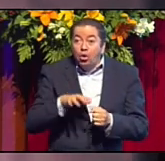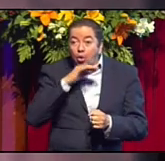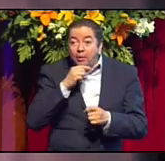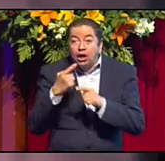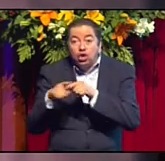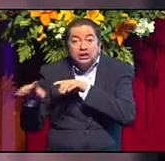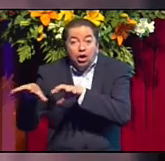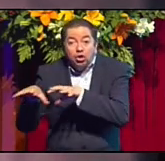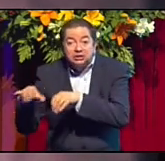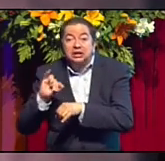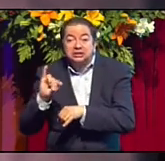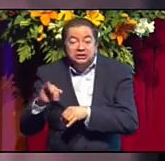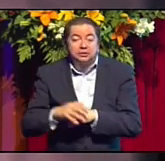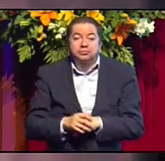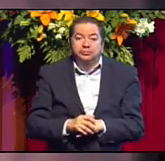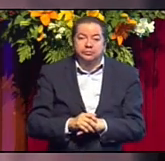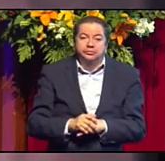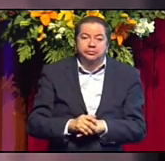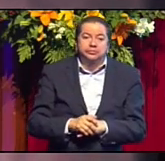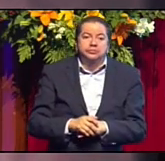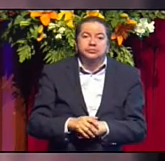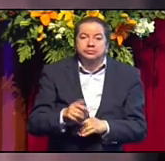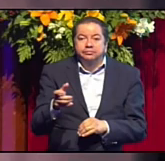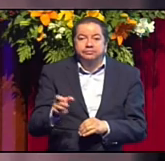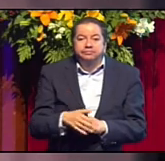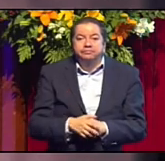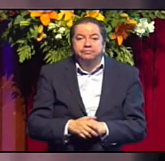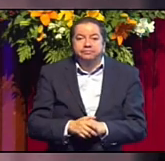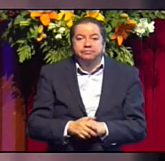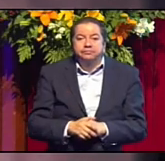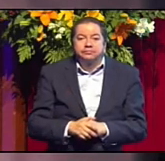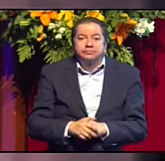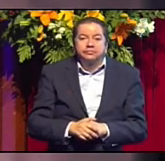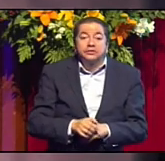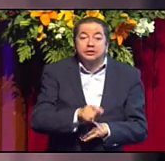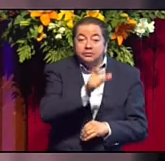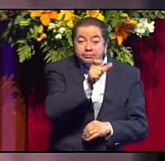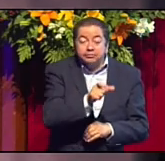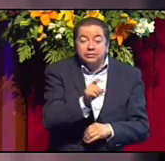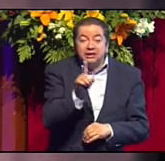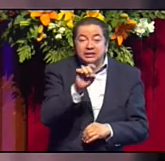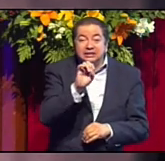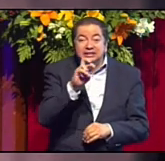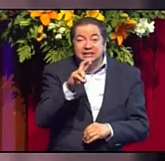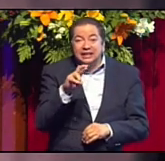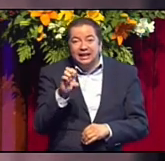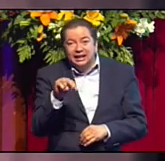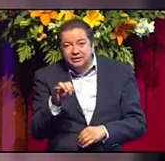sí. ¿Y saben quién lo tiene más claro? El caballero que está ahí. El Sireme de la Vivienda.